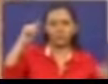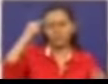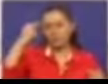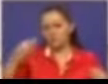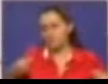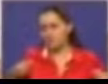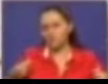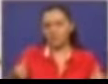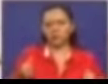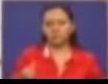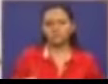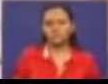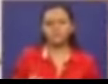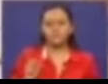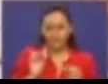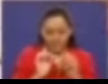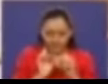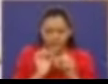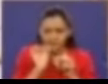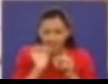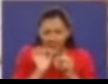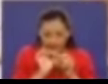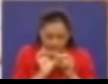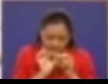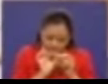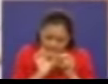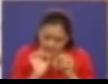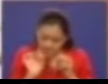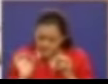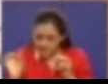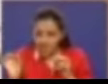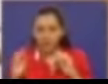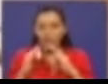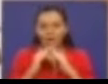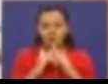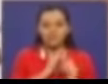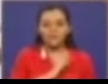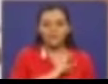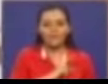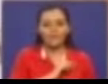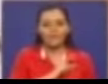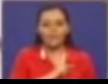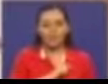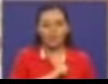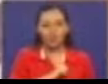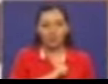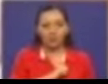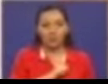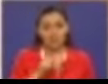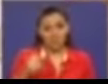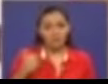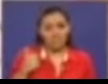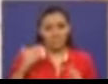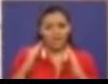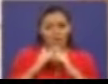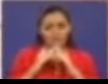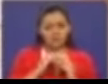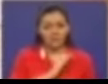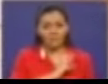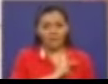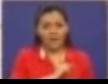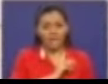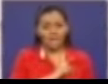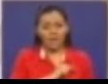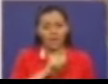Sí, más abajito dicen chiquito que esa era la casa de los Isaías. Ustedes sí saben que ese era el búnker de los Isaías